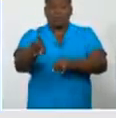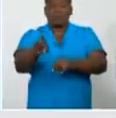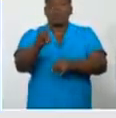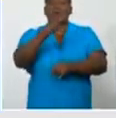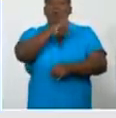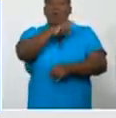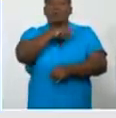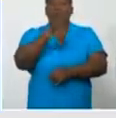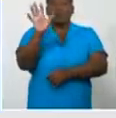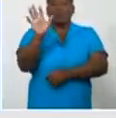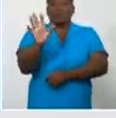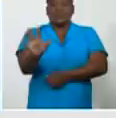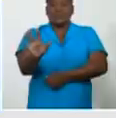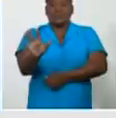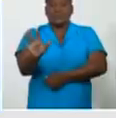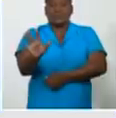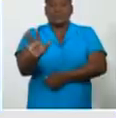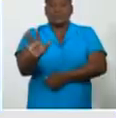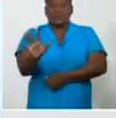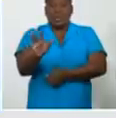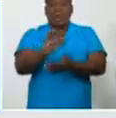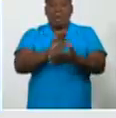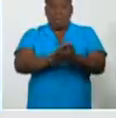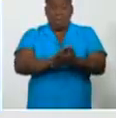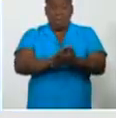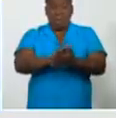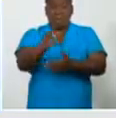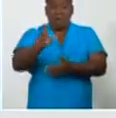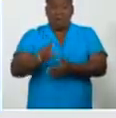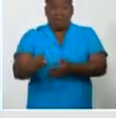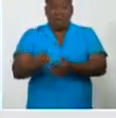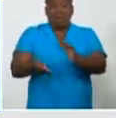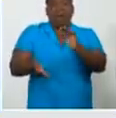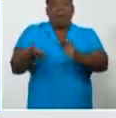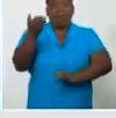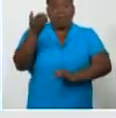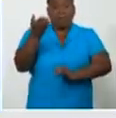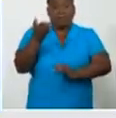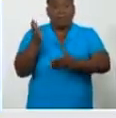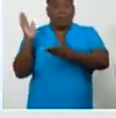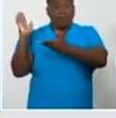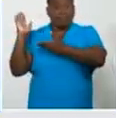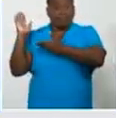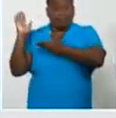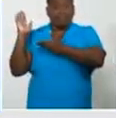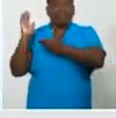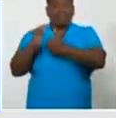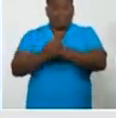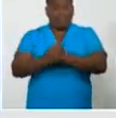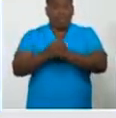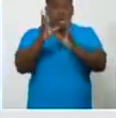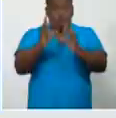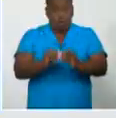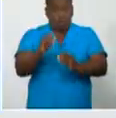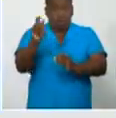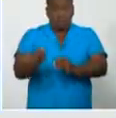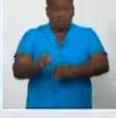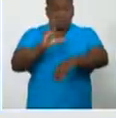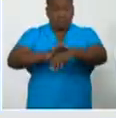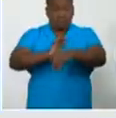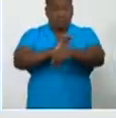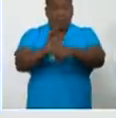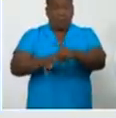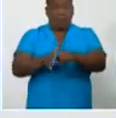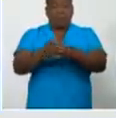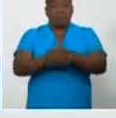5. Mayabeque incrementa el número de casos, lo cual traduce, como saben muy